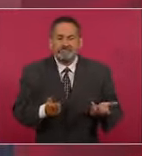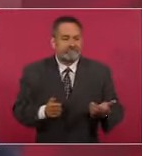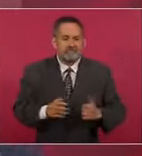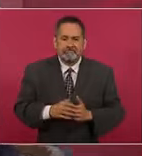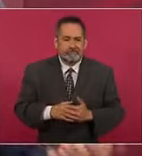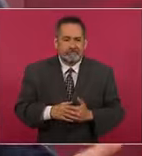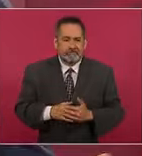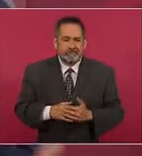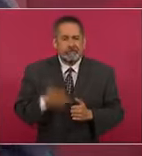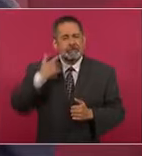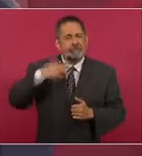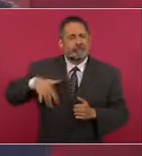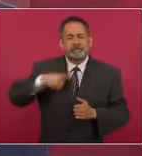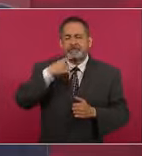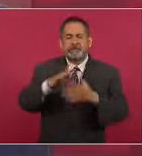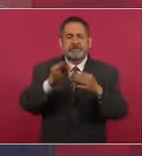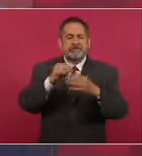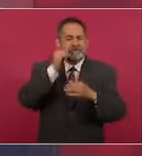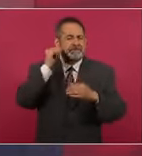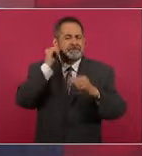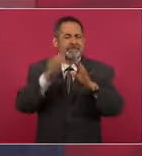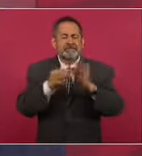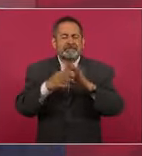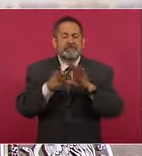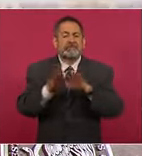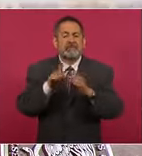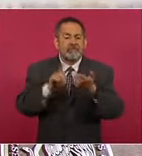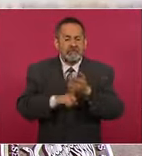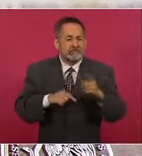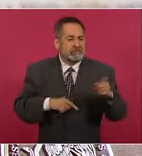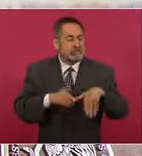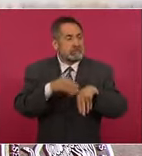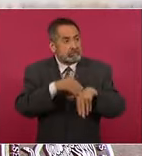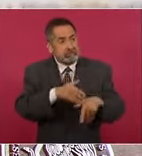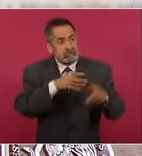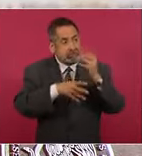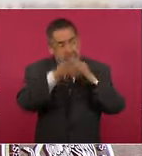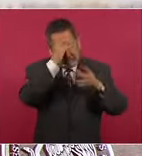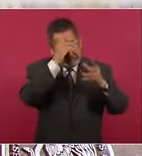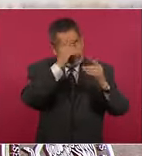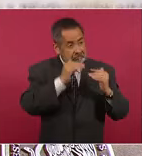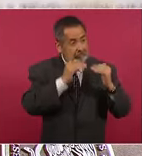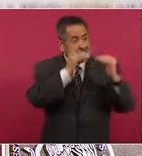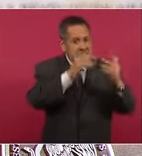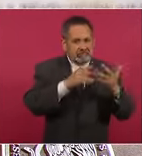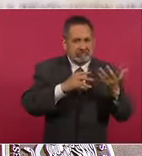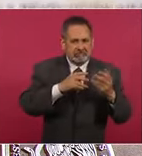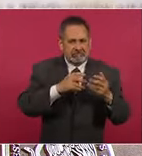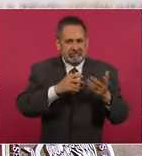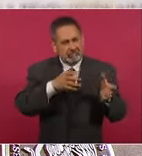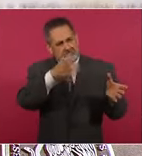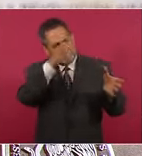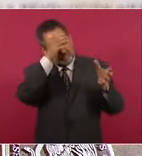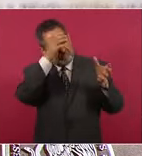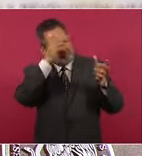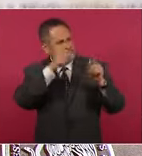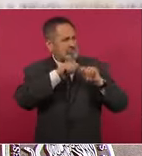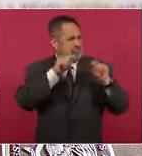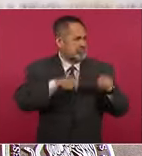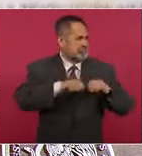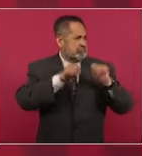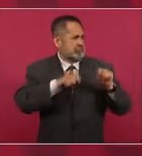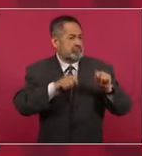es un poco lo que hablábamos ayer, el academicismo, el acumular títulos, no